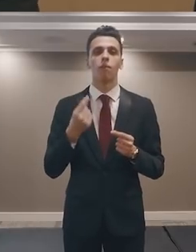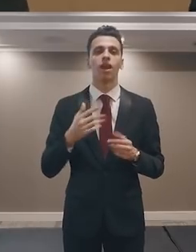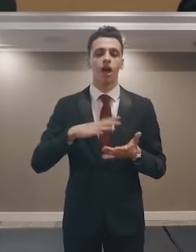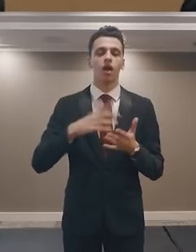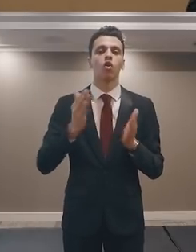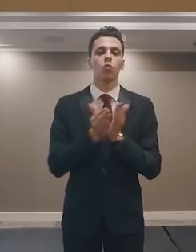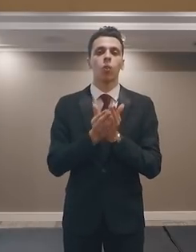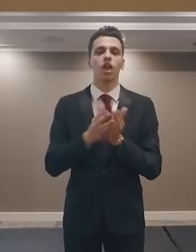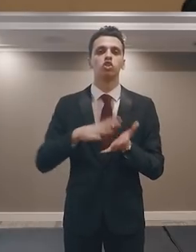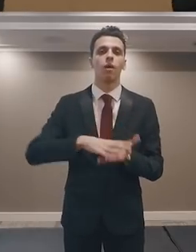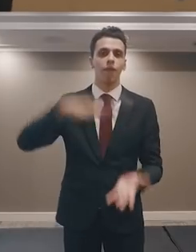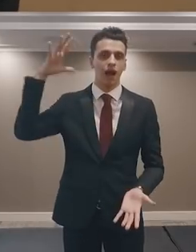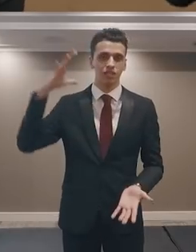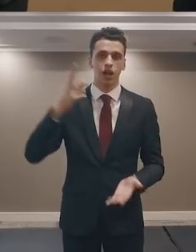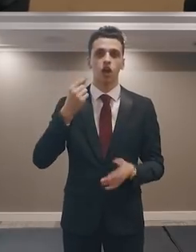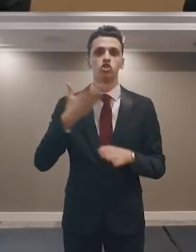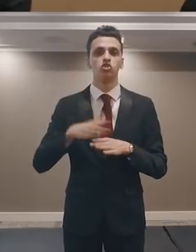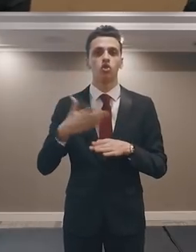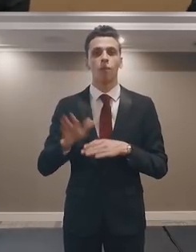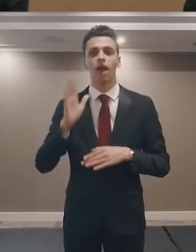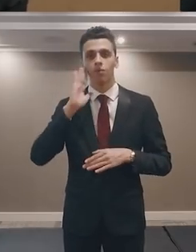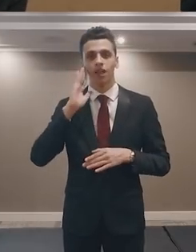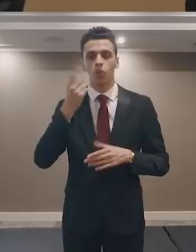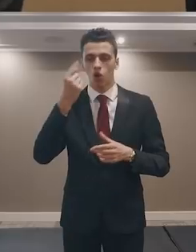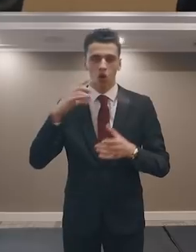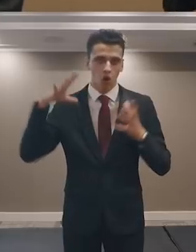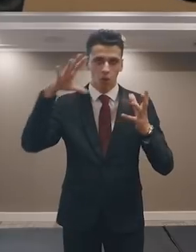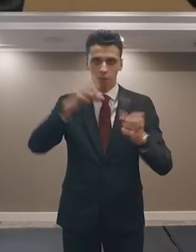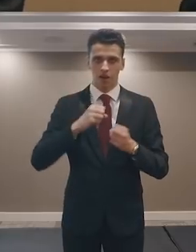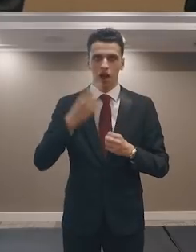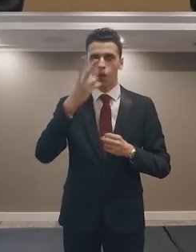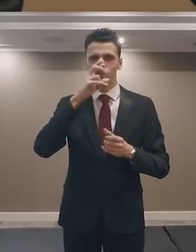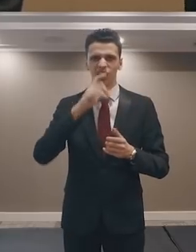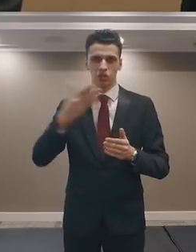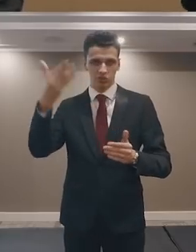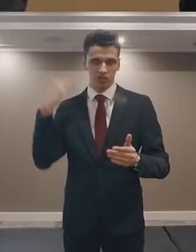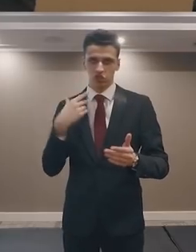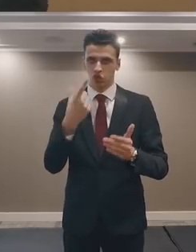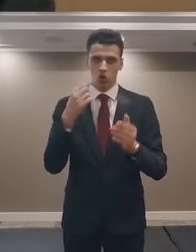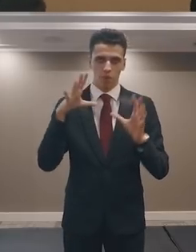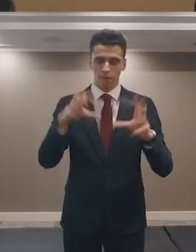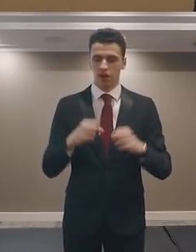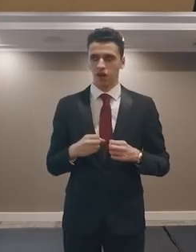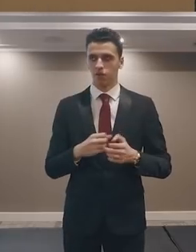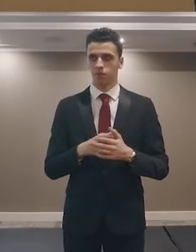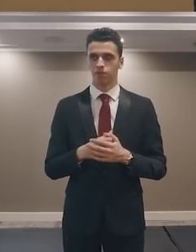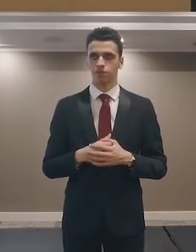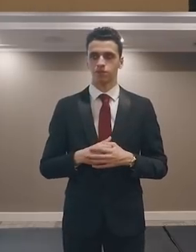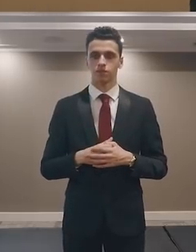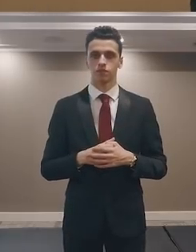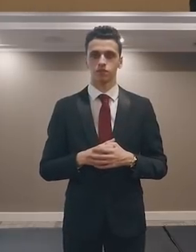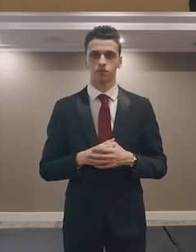carnival tengo miles de clientes que solo quieren viajar en crucero hagamos negocios entiendes imagínate que esto en lugar de ser